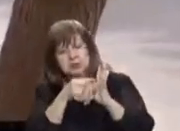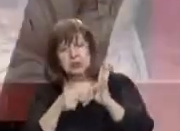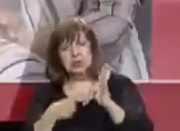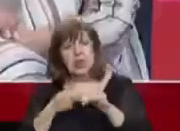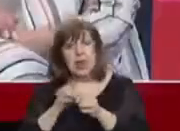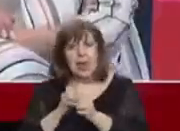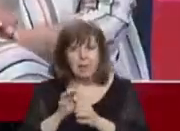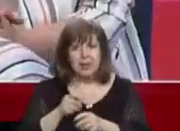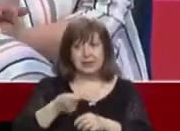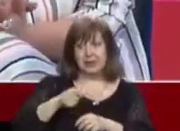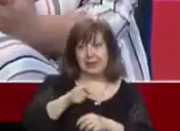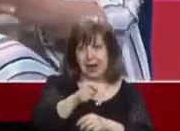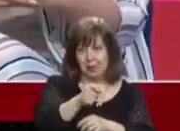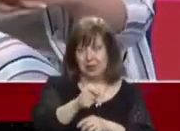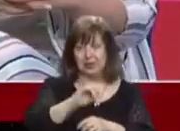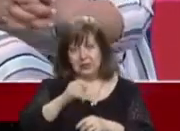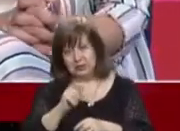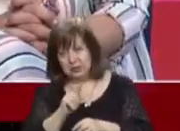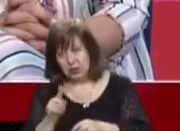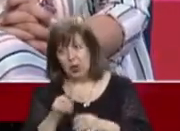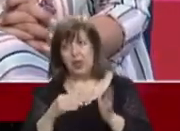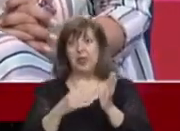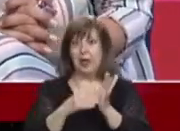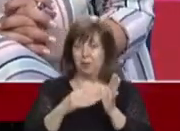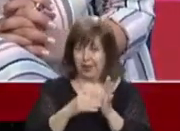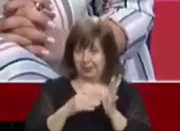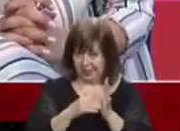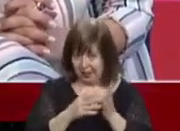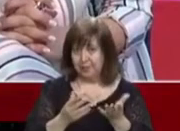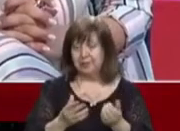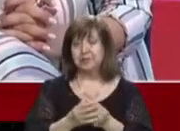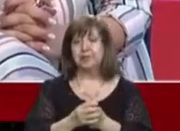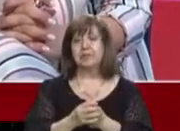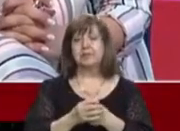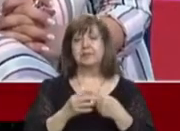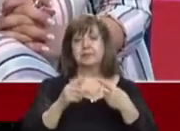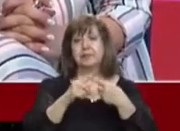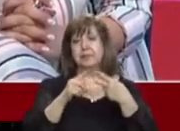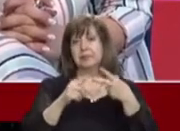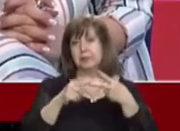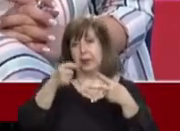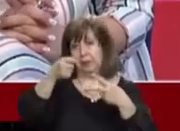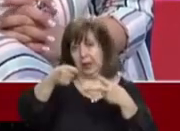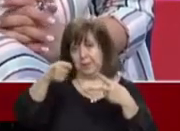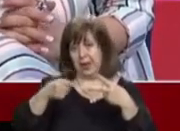empezar a gestionar este bono de 94 mil pesos que se va a entregar en dos